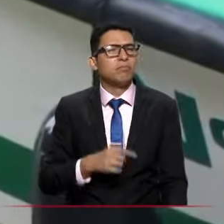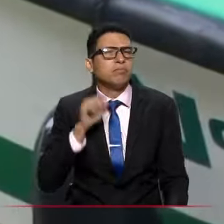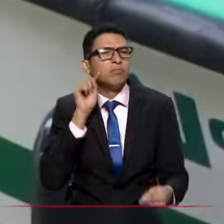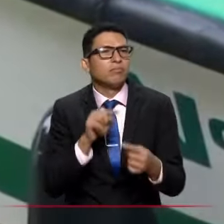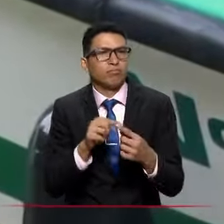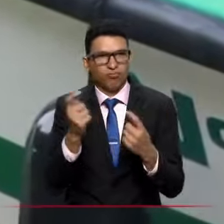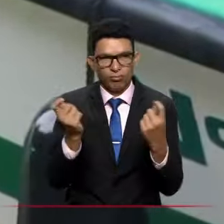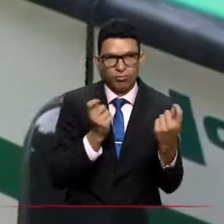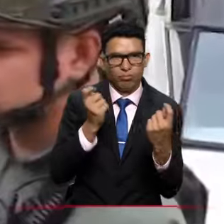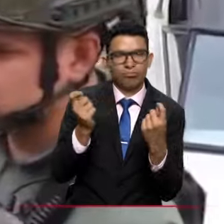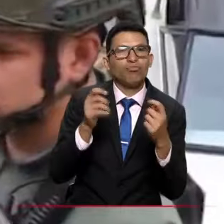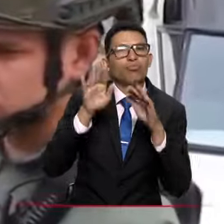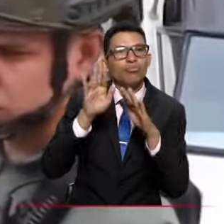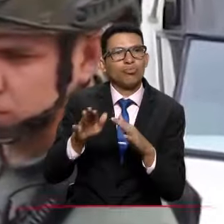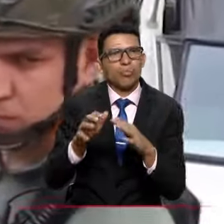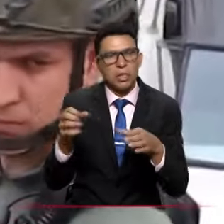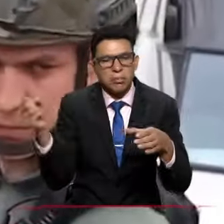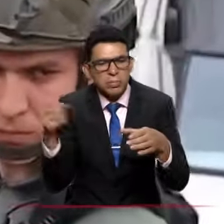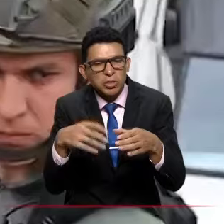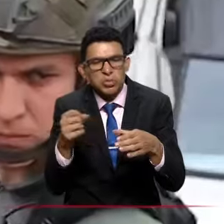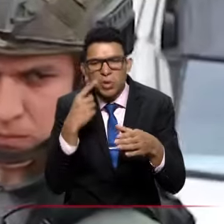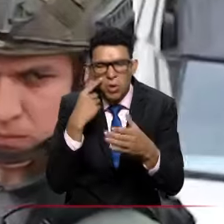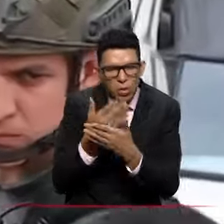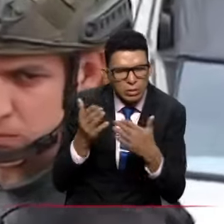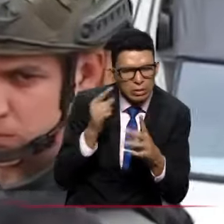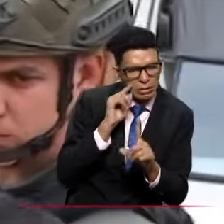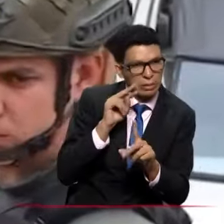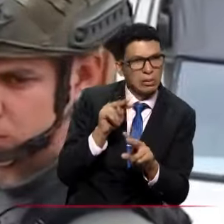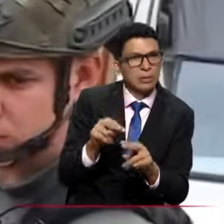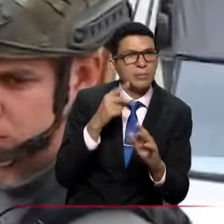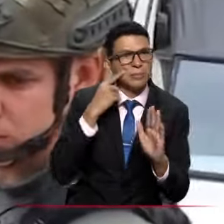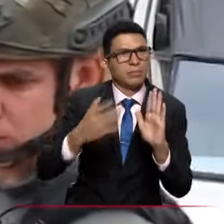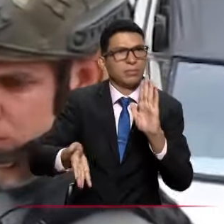unos controles a los vertimientos que se encuentren o unas